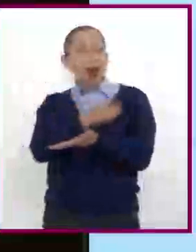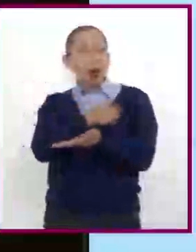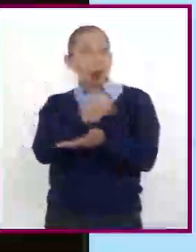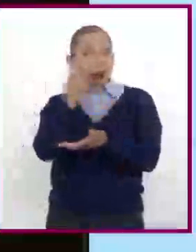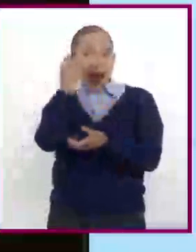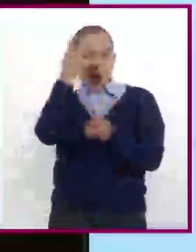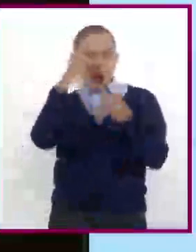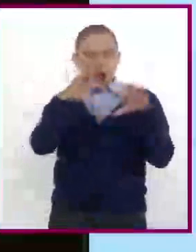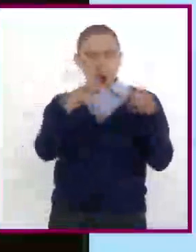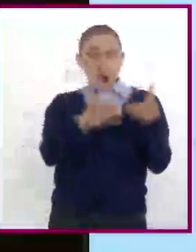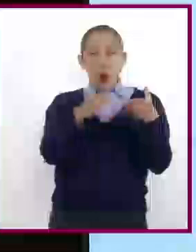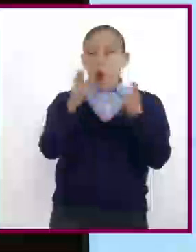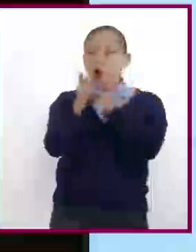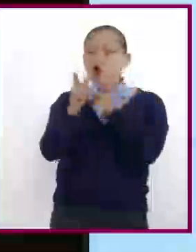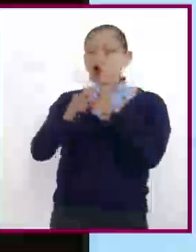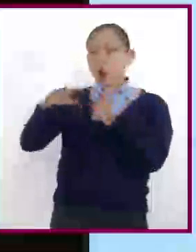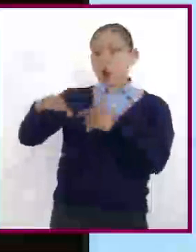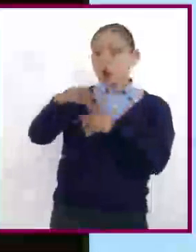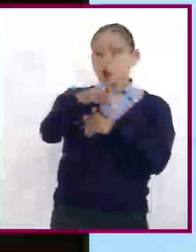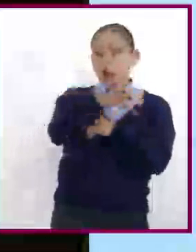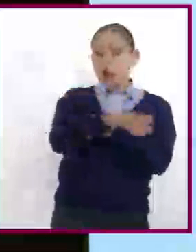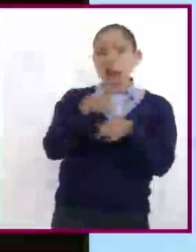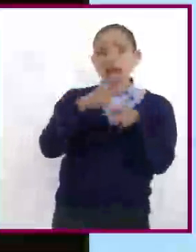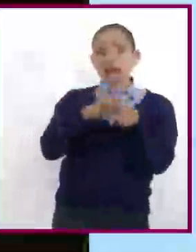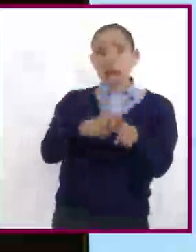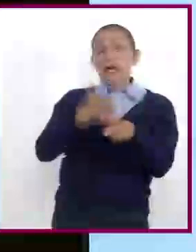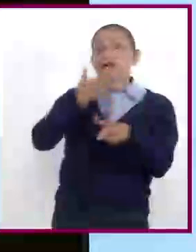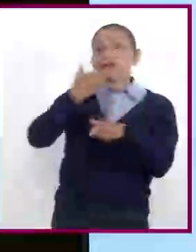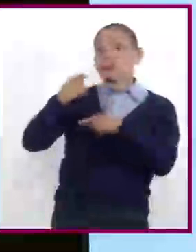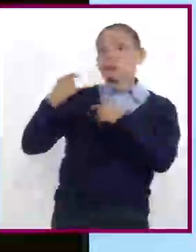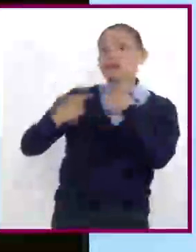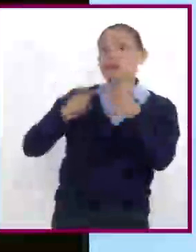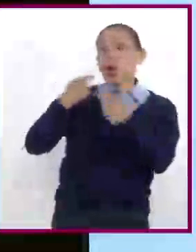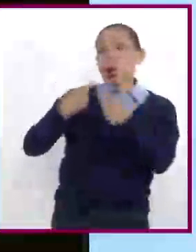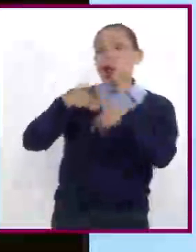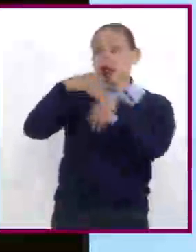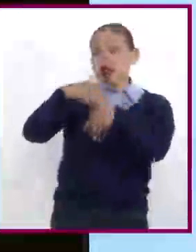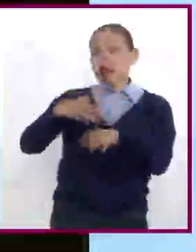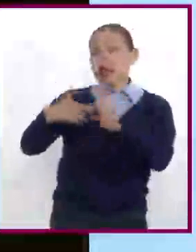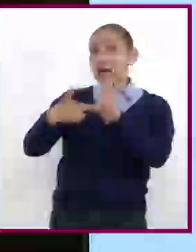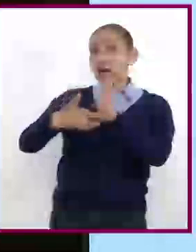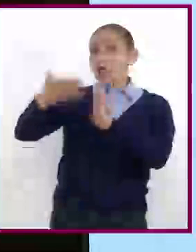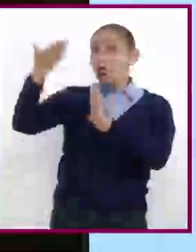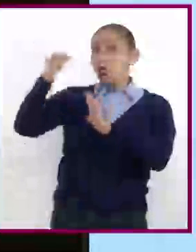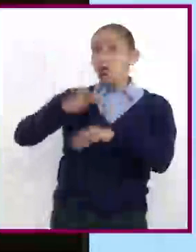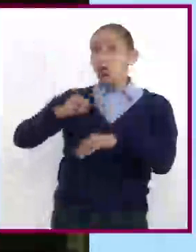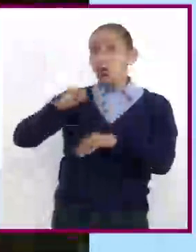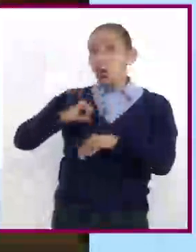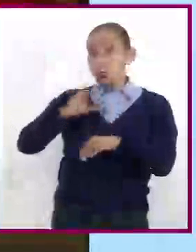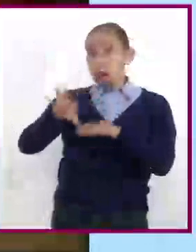algunas comunidades o grupos sociales se siguen las tradiciones o rituales para hacer esta elección.